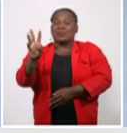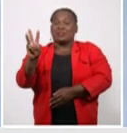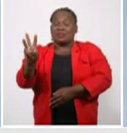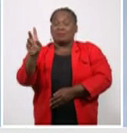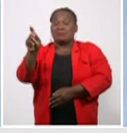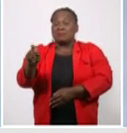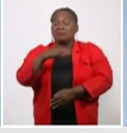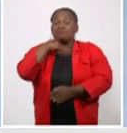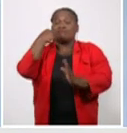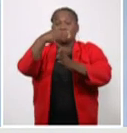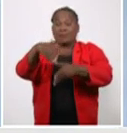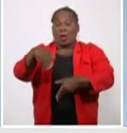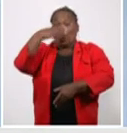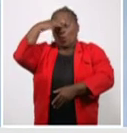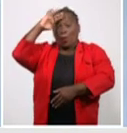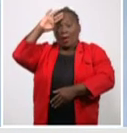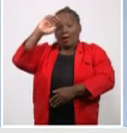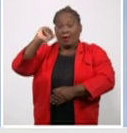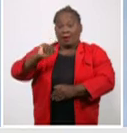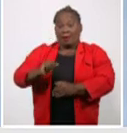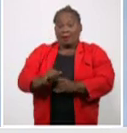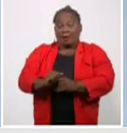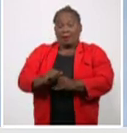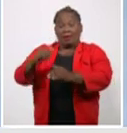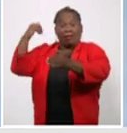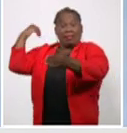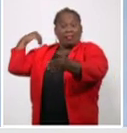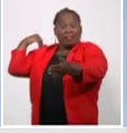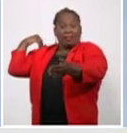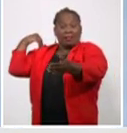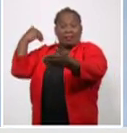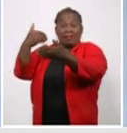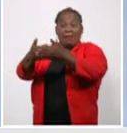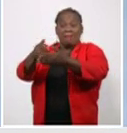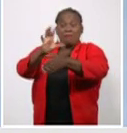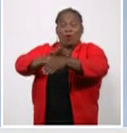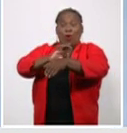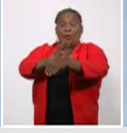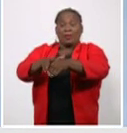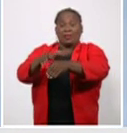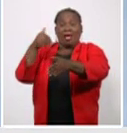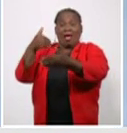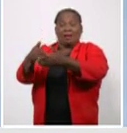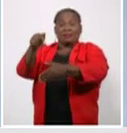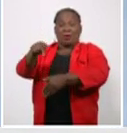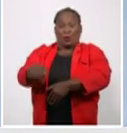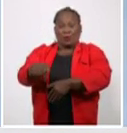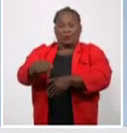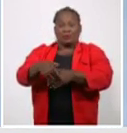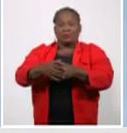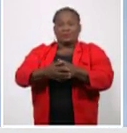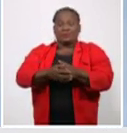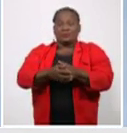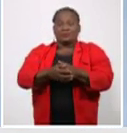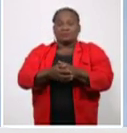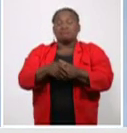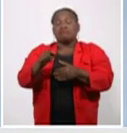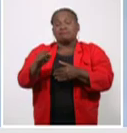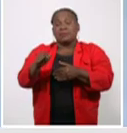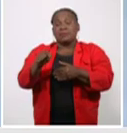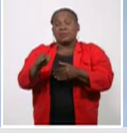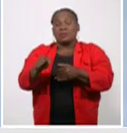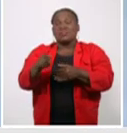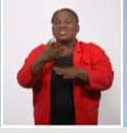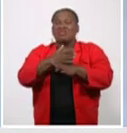fallecido en nuestro país desde el inicio de la pandemia con la COVID-19, lo cual da una letalidad de